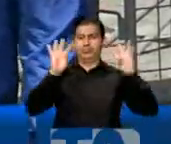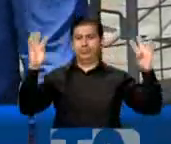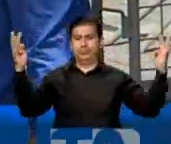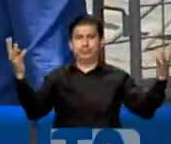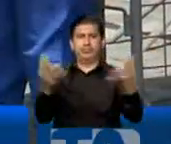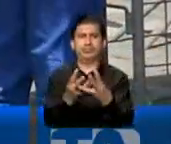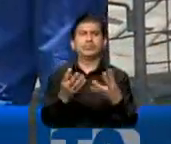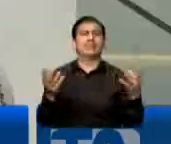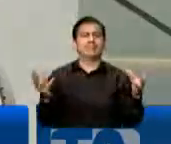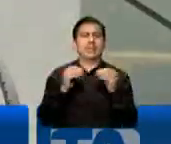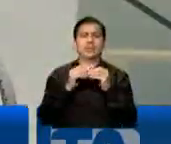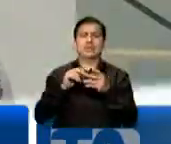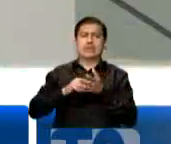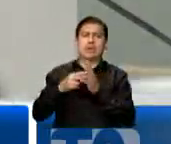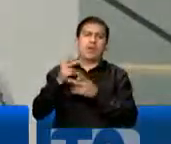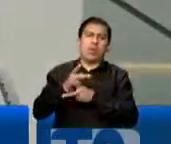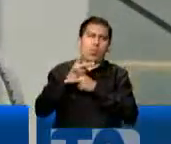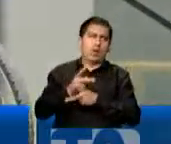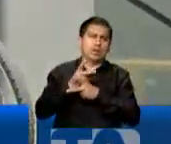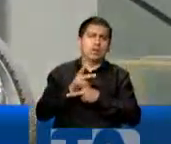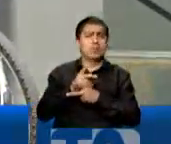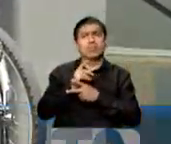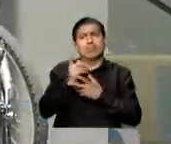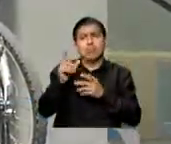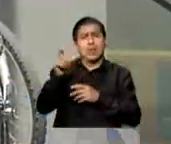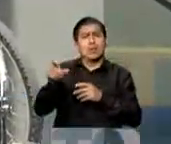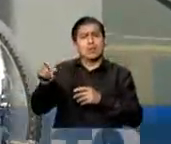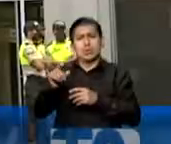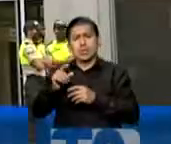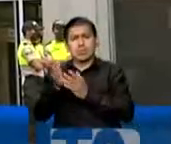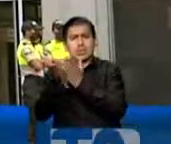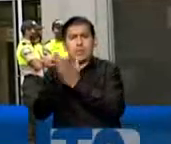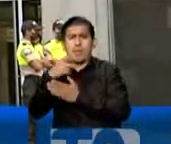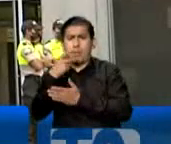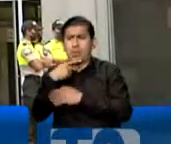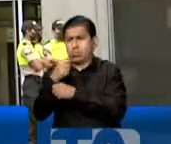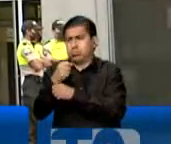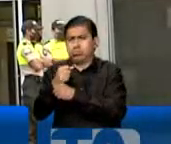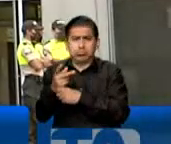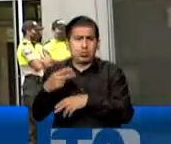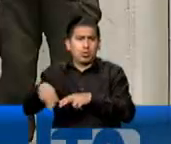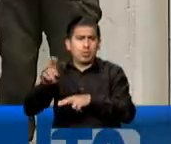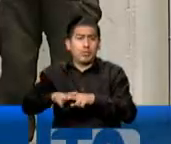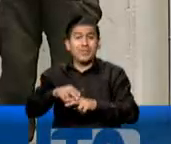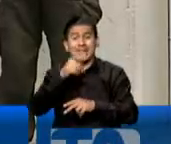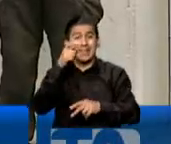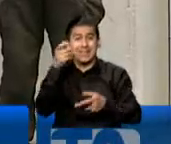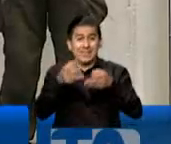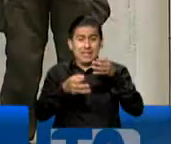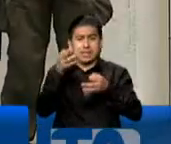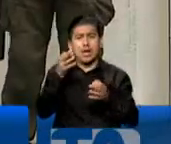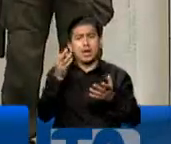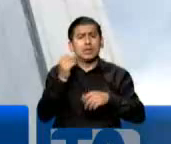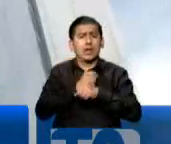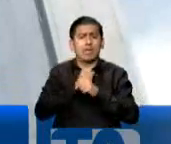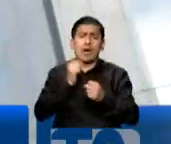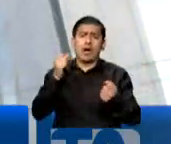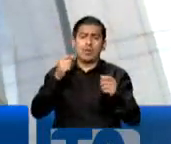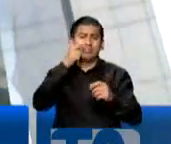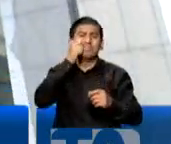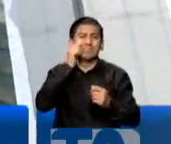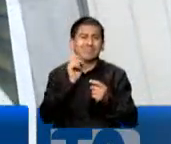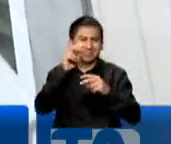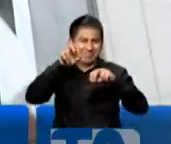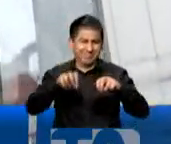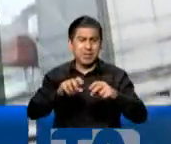y también a los funcionarios públicos que realizaron sus labores normalmente. La fiscalía trabajó presencialmente hasta el mediodía, mientras